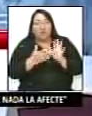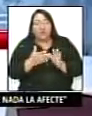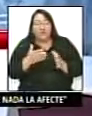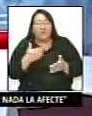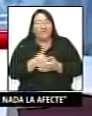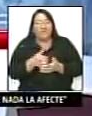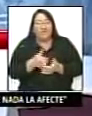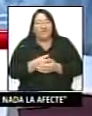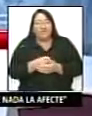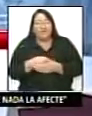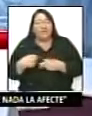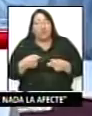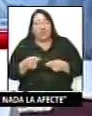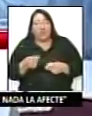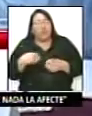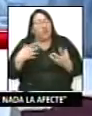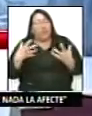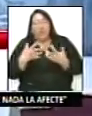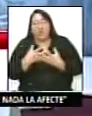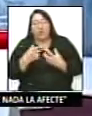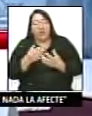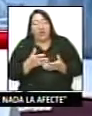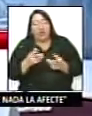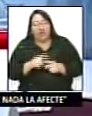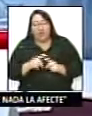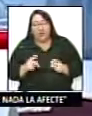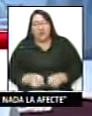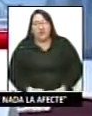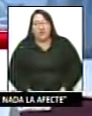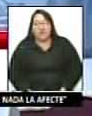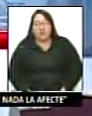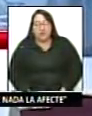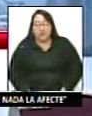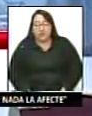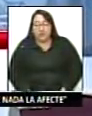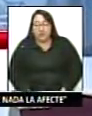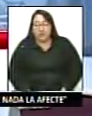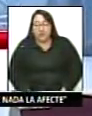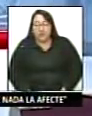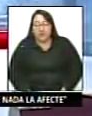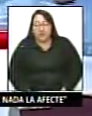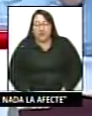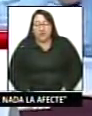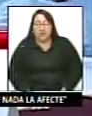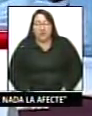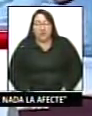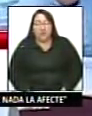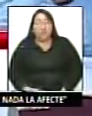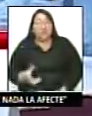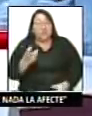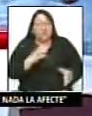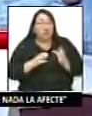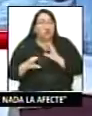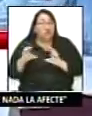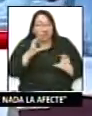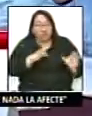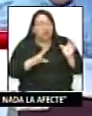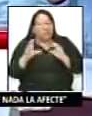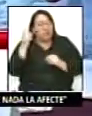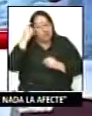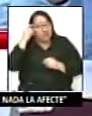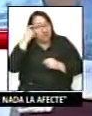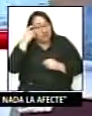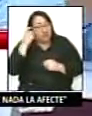competencias del sector público no corresponden a una cosa o a otra. Entonces, más o menos por lo que hemos discutido y pensando,